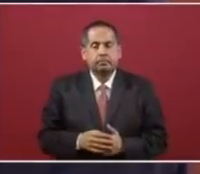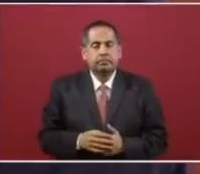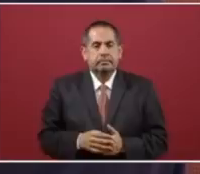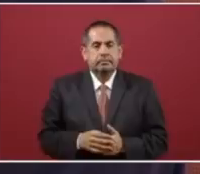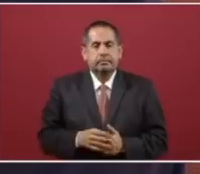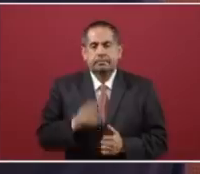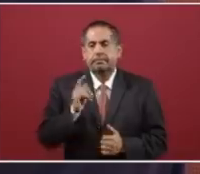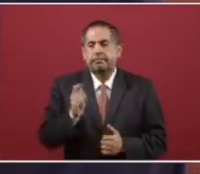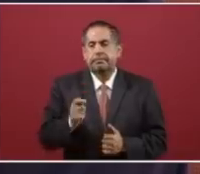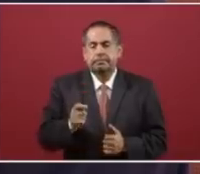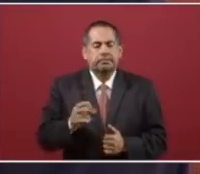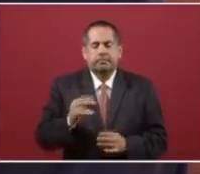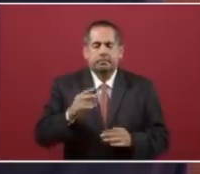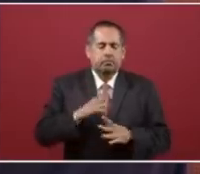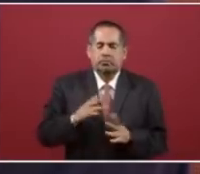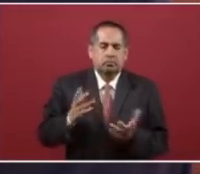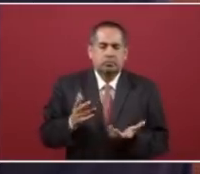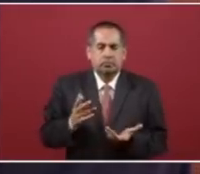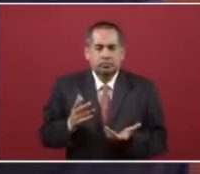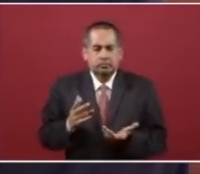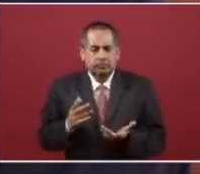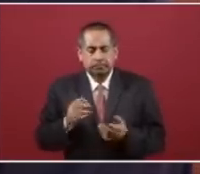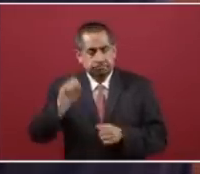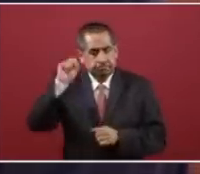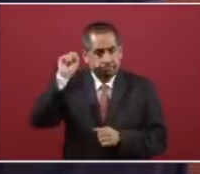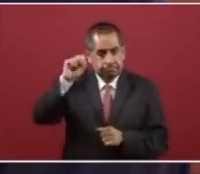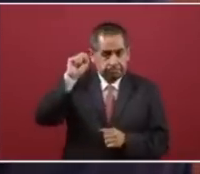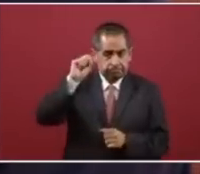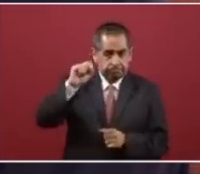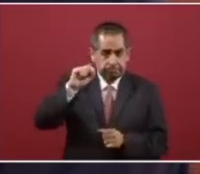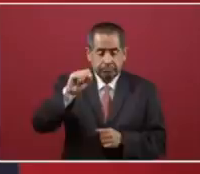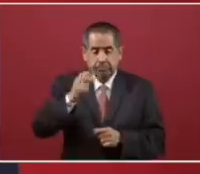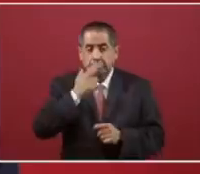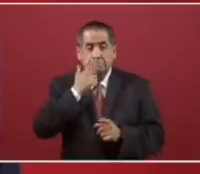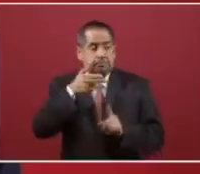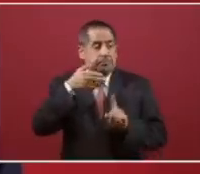no existe ningún sindicato preferís